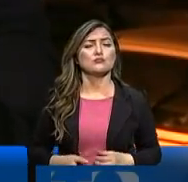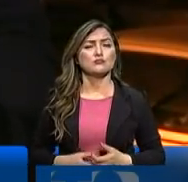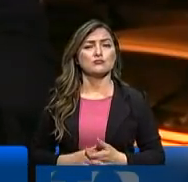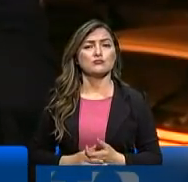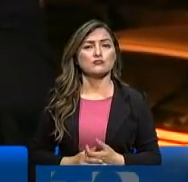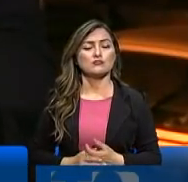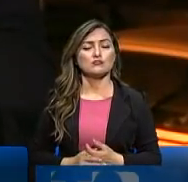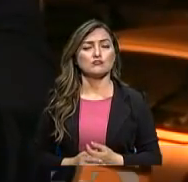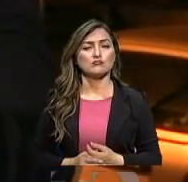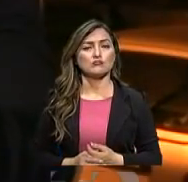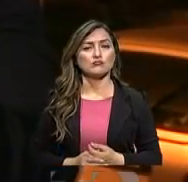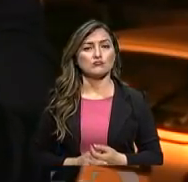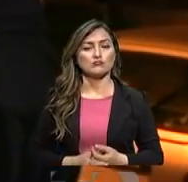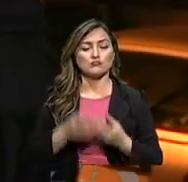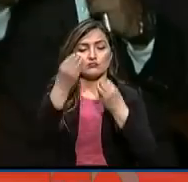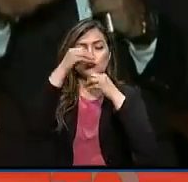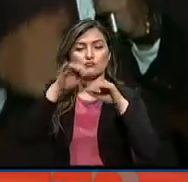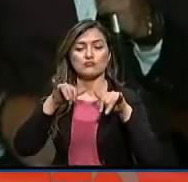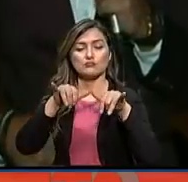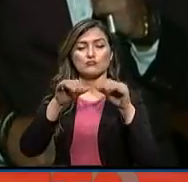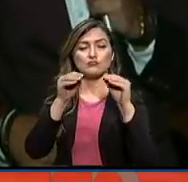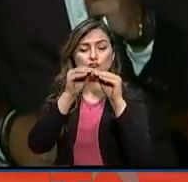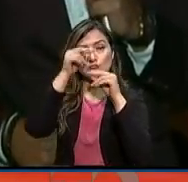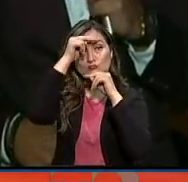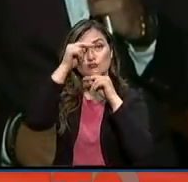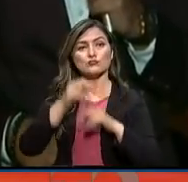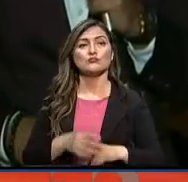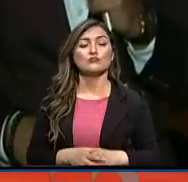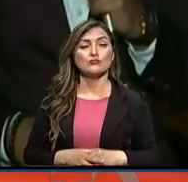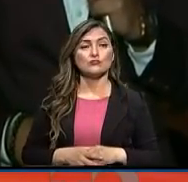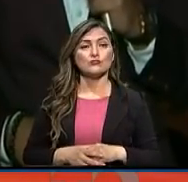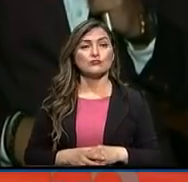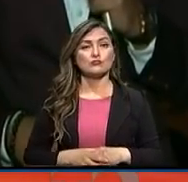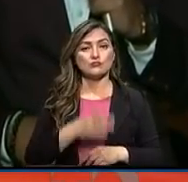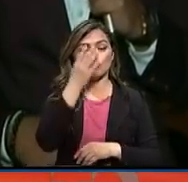Con esta información regreso a estudios de ustedes con más noticias. Amigos, buenas noches.